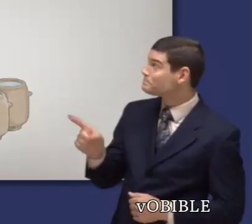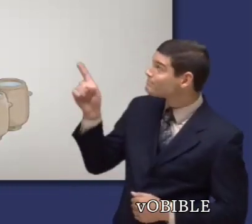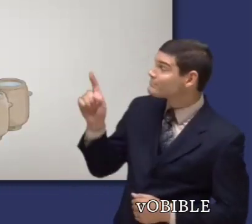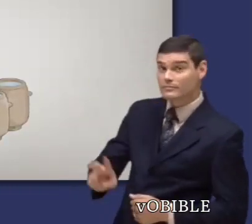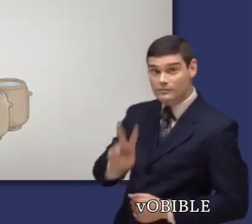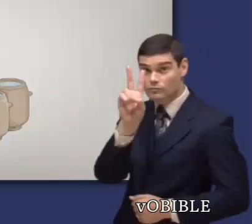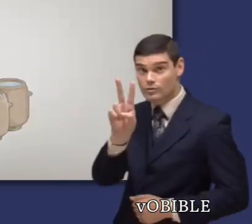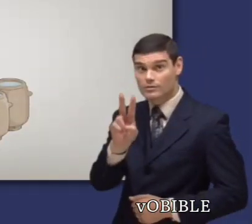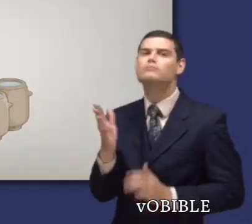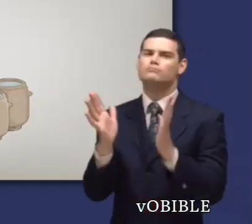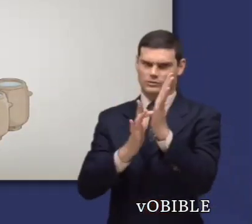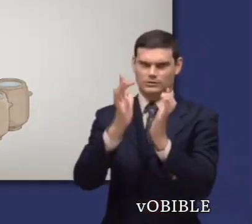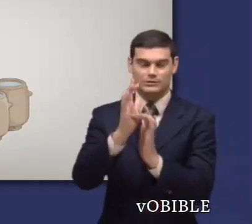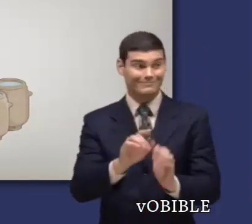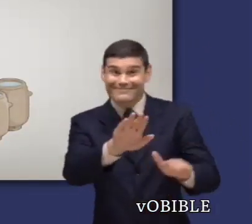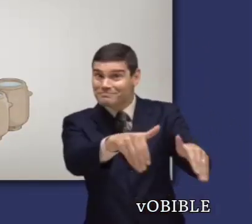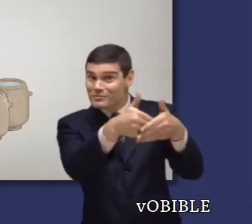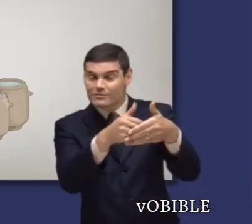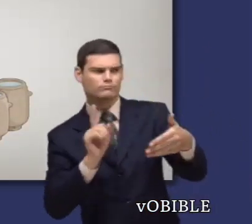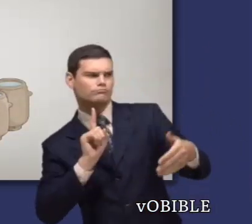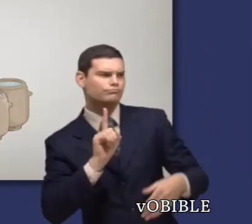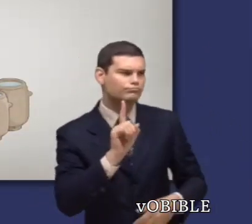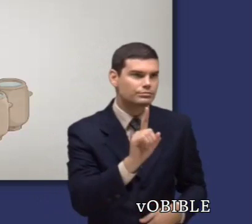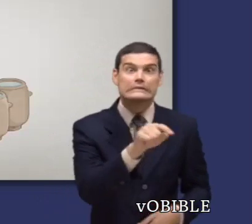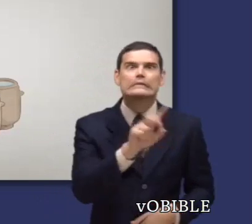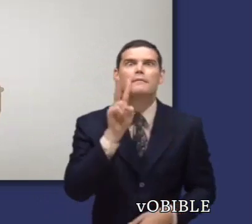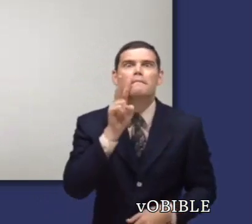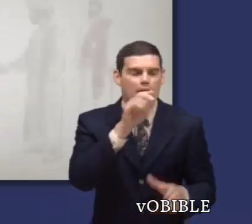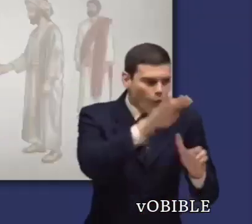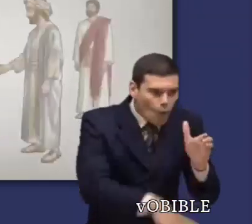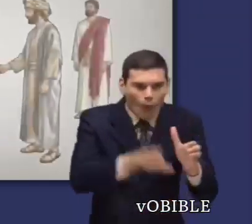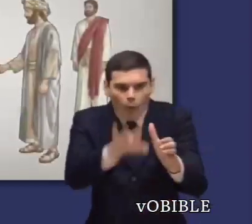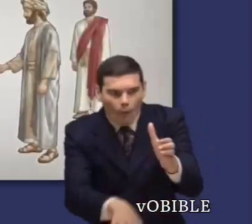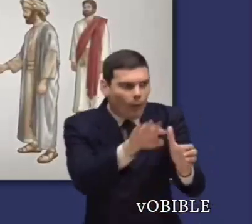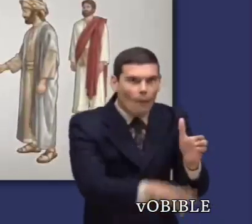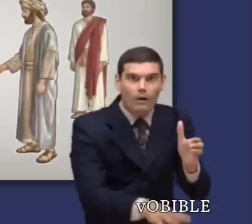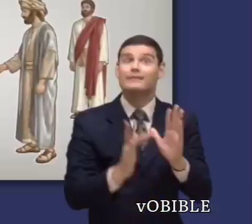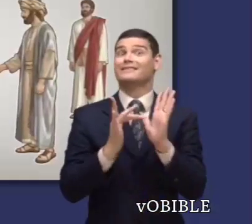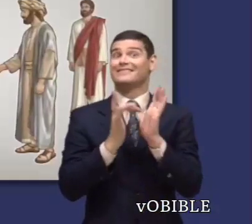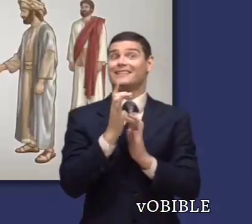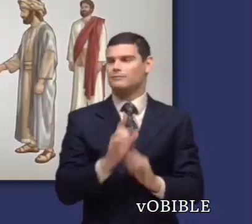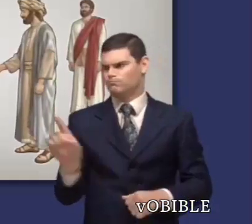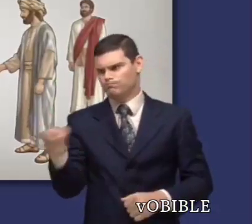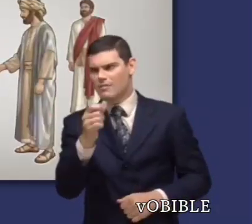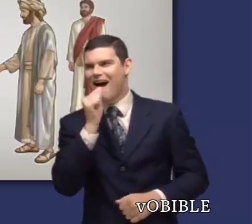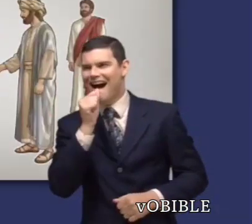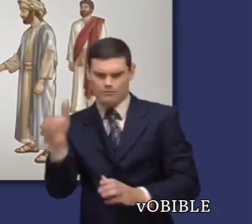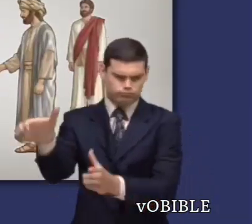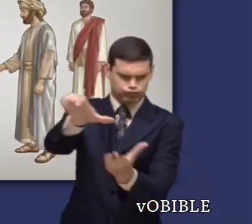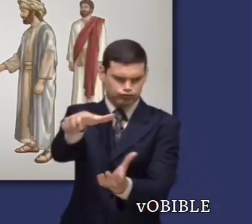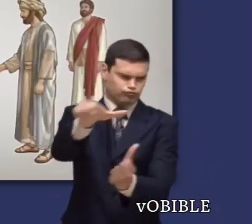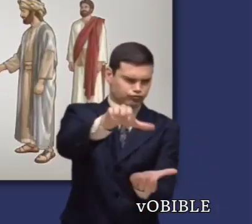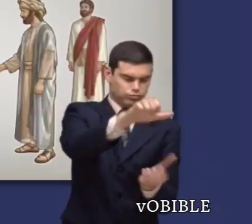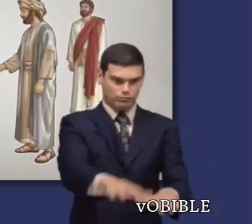primer milagro de Jesús en un banquete de bodas en Caná. Cuando se acabó el vino, convirtió unos 380 litros de agua,